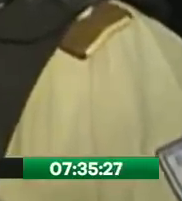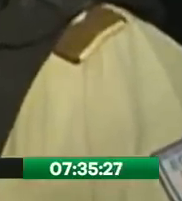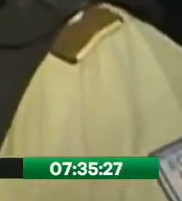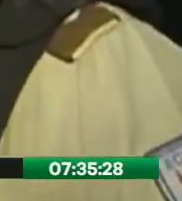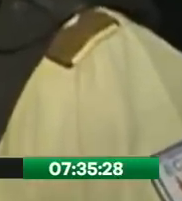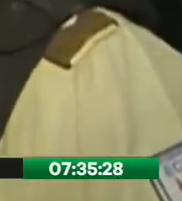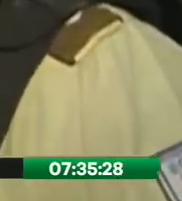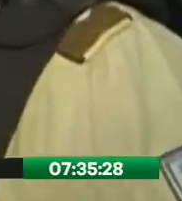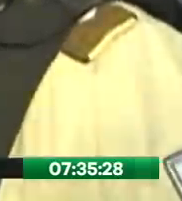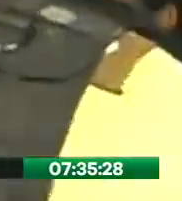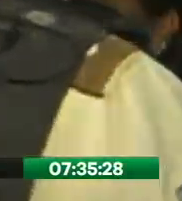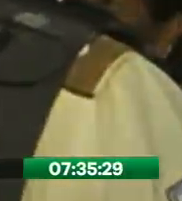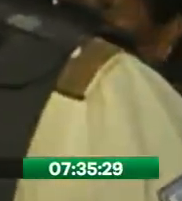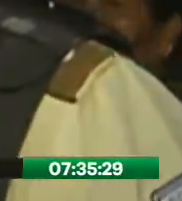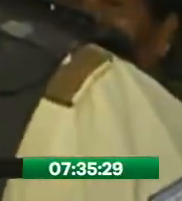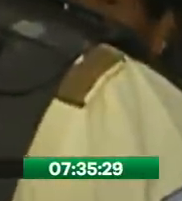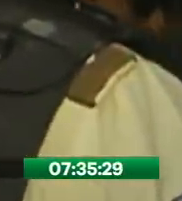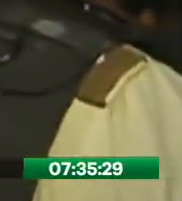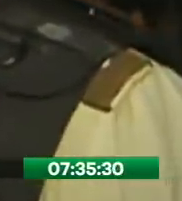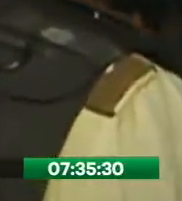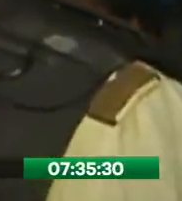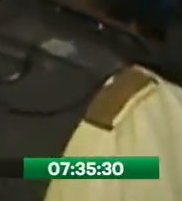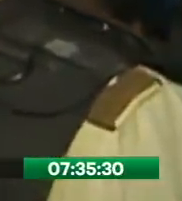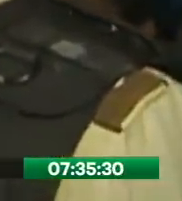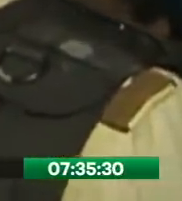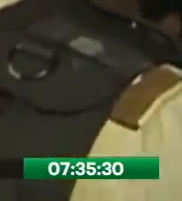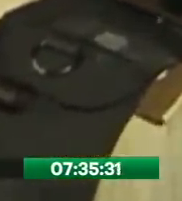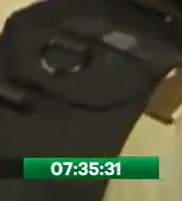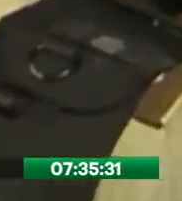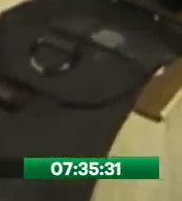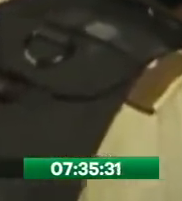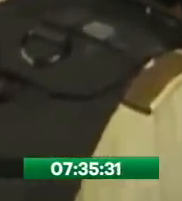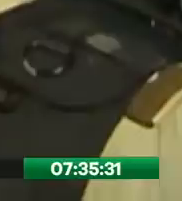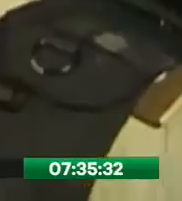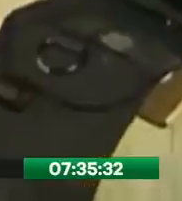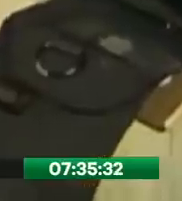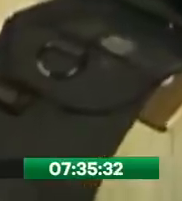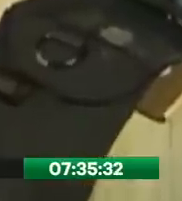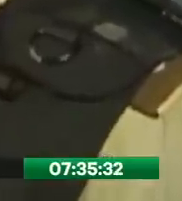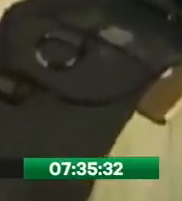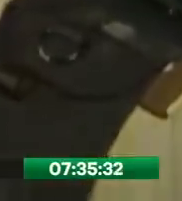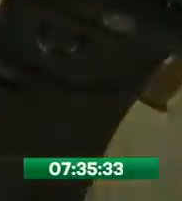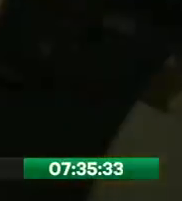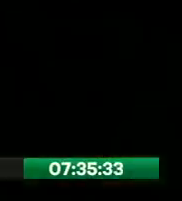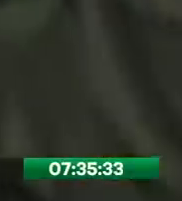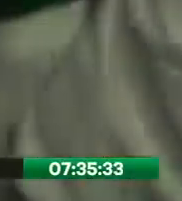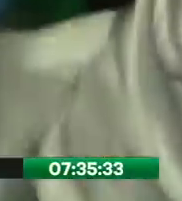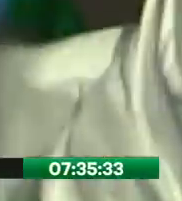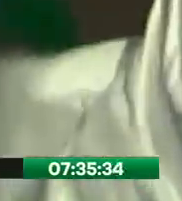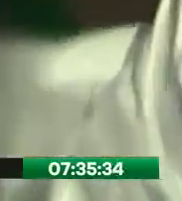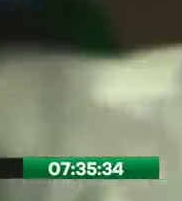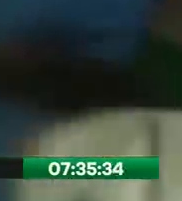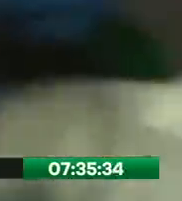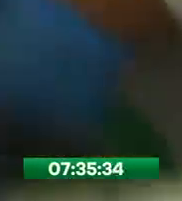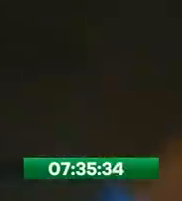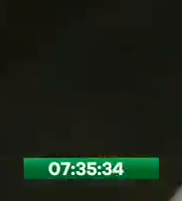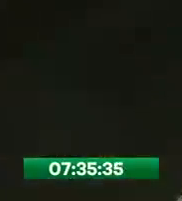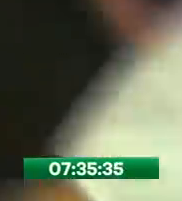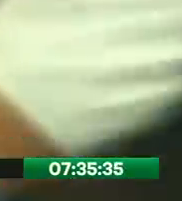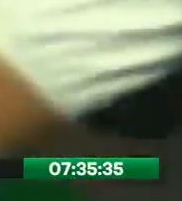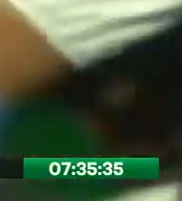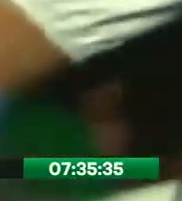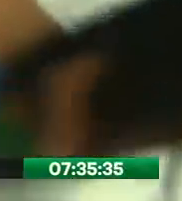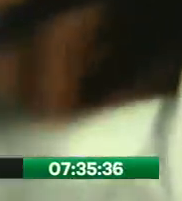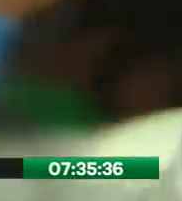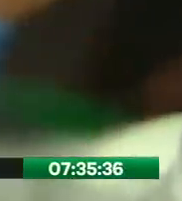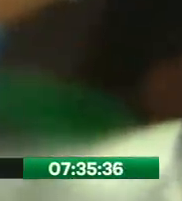envuelto con un abrigo negro. Se encontraba en una funda negra. Se procedió a llamar a las unidades. Criminalística en el punto, realizando